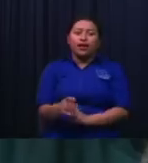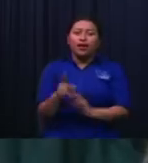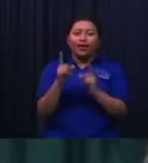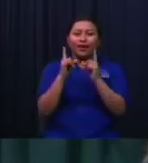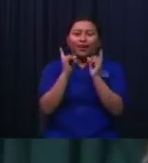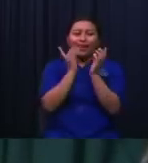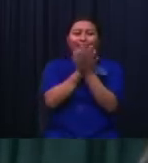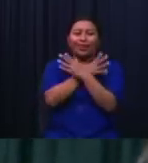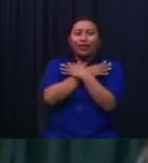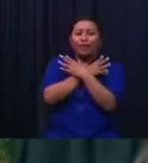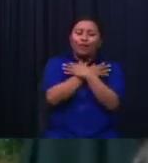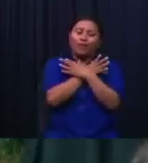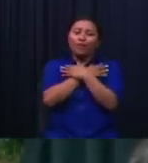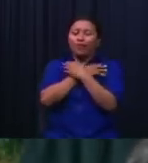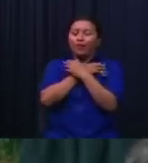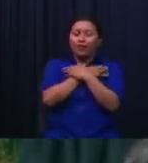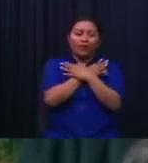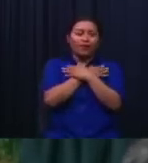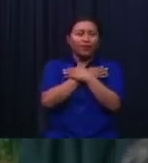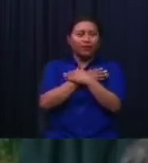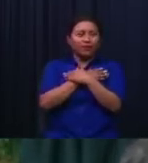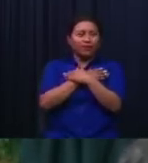Douglas Rompich. Vamos a orar por ellos